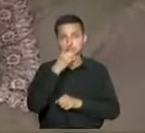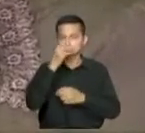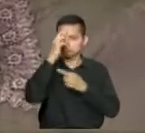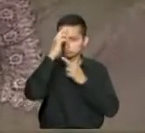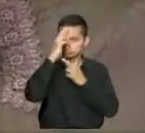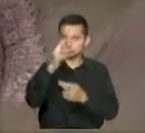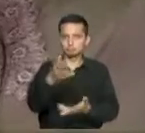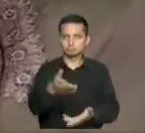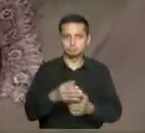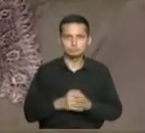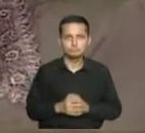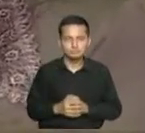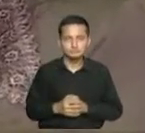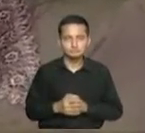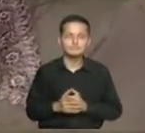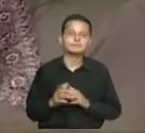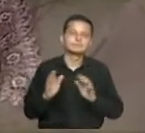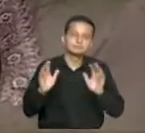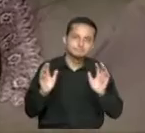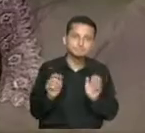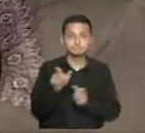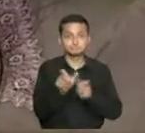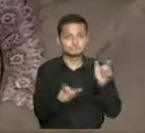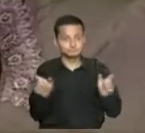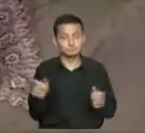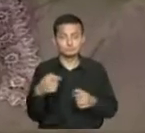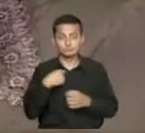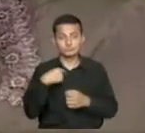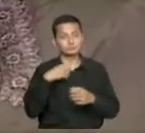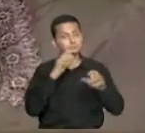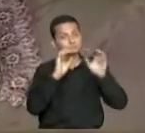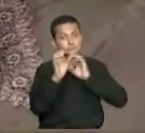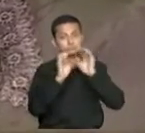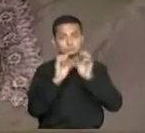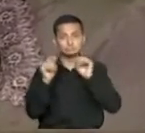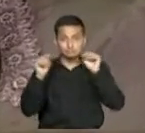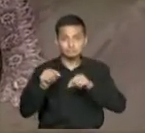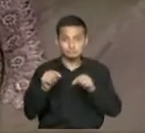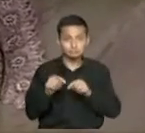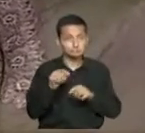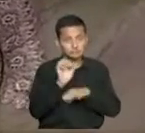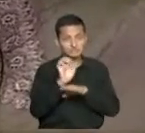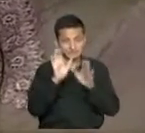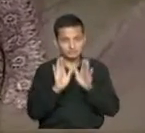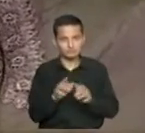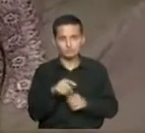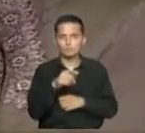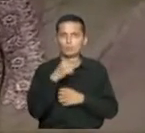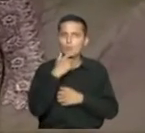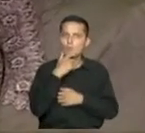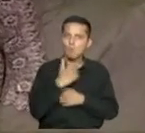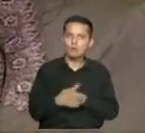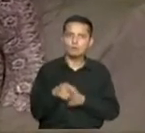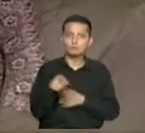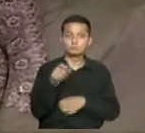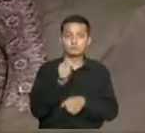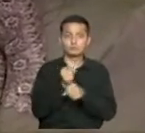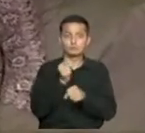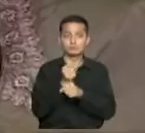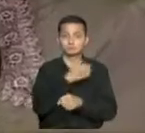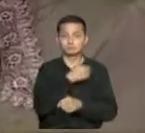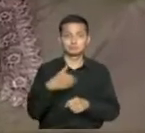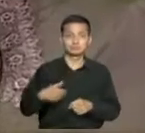Rafael Correa. Bueno, la mayoría de gente con la que yo me he comunicado aquí, ellos están muy admirados de que el trabajo del presidente Rafael